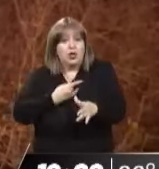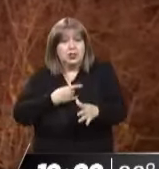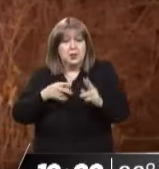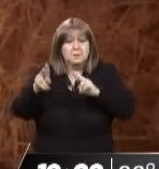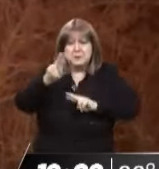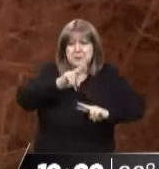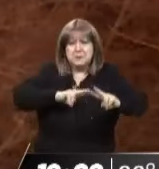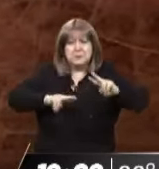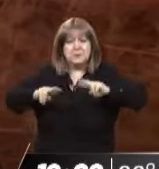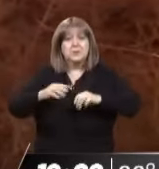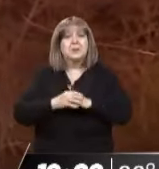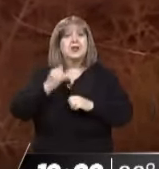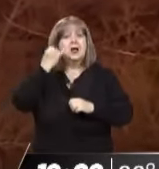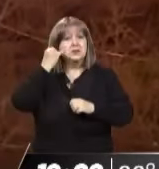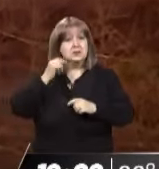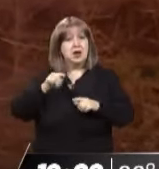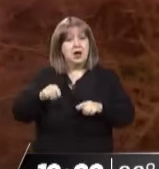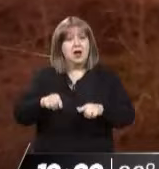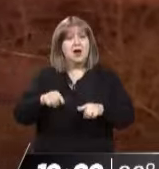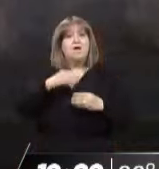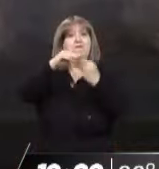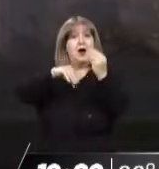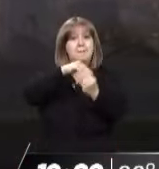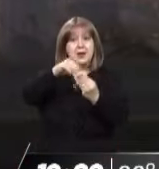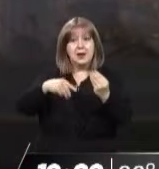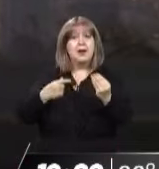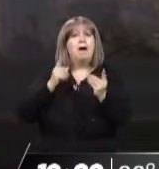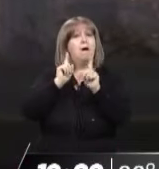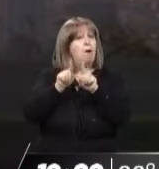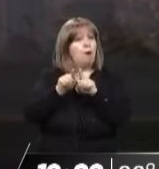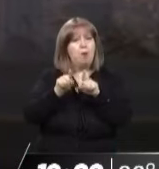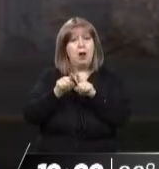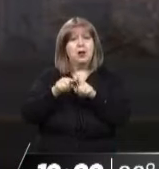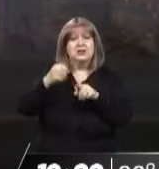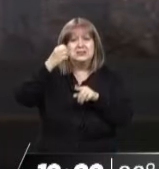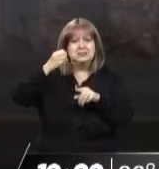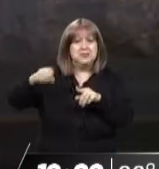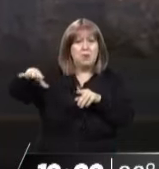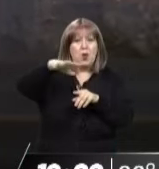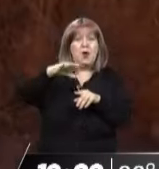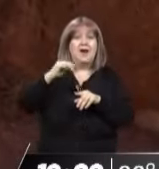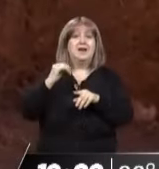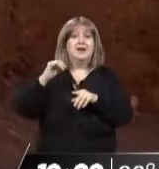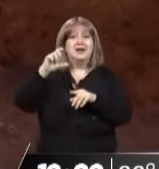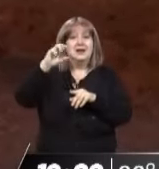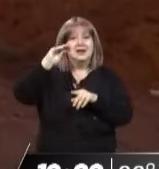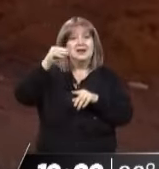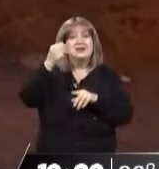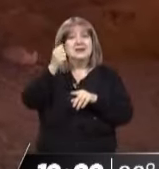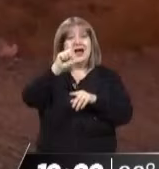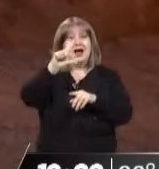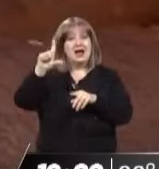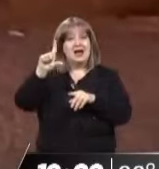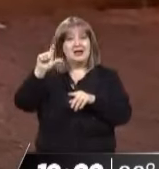Carniel hasta con pico y pala salió a buscarla por toda esta zona del Chayao, intentando dar con